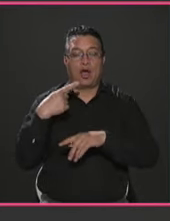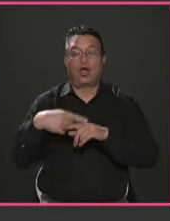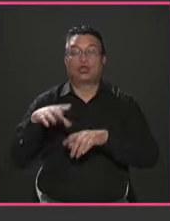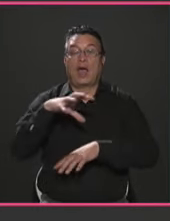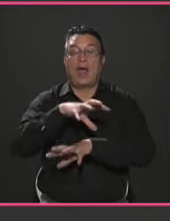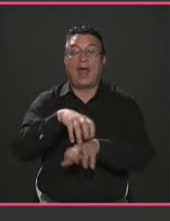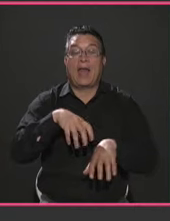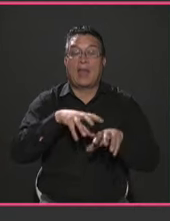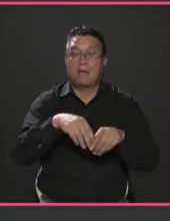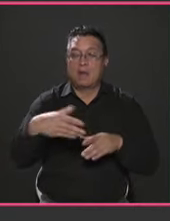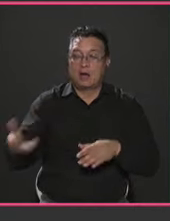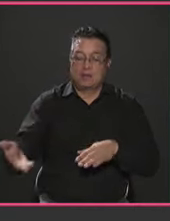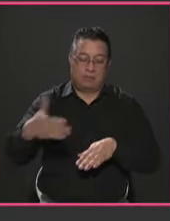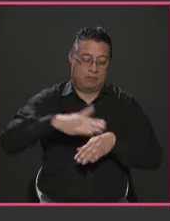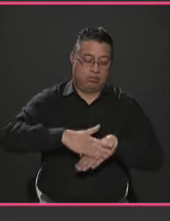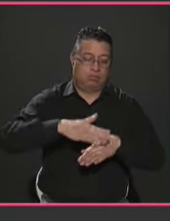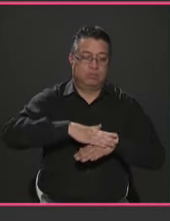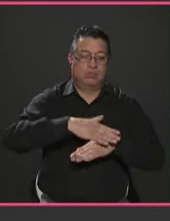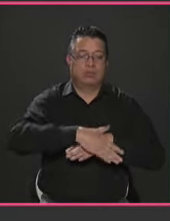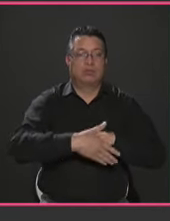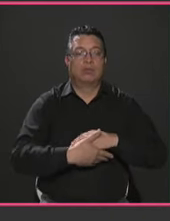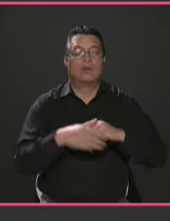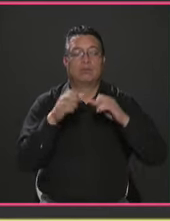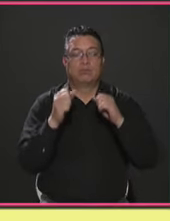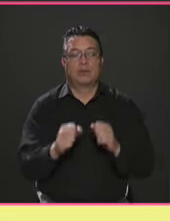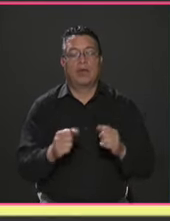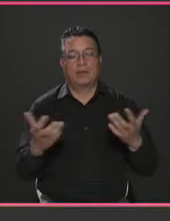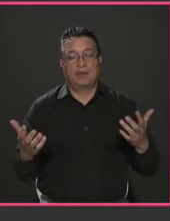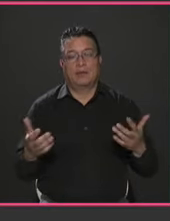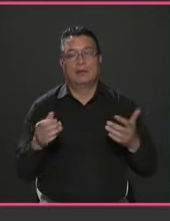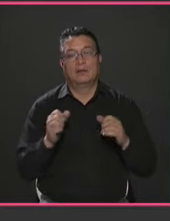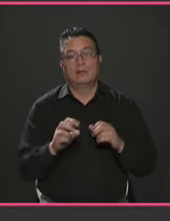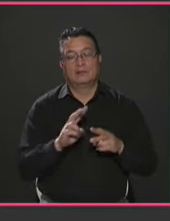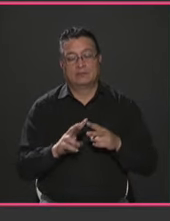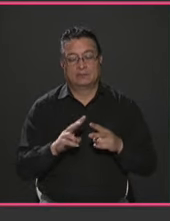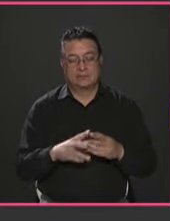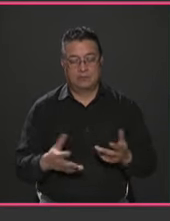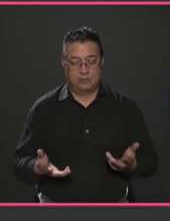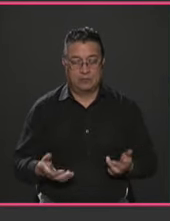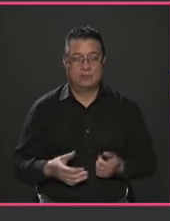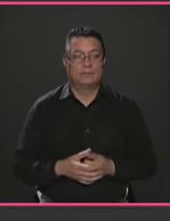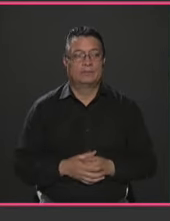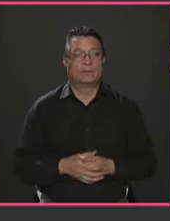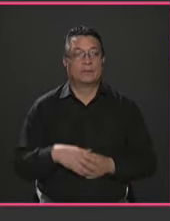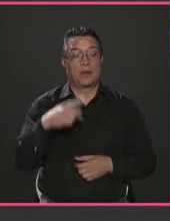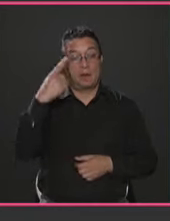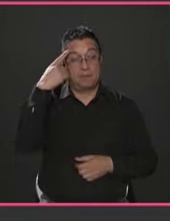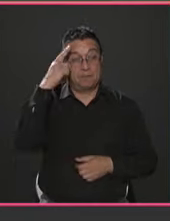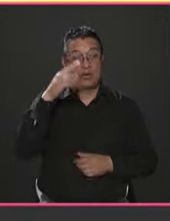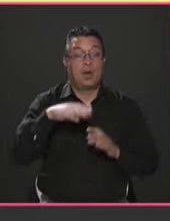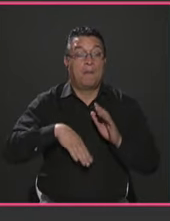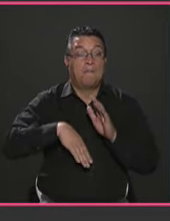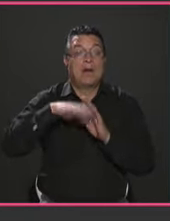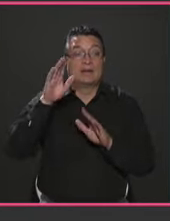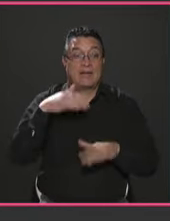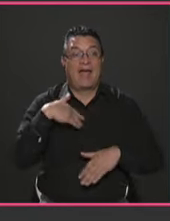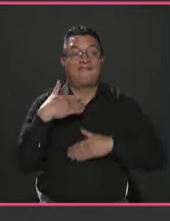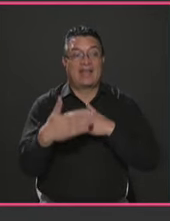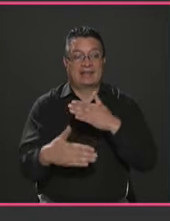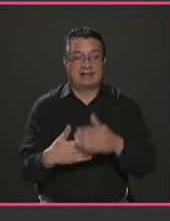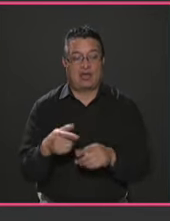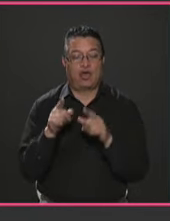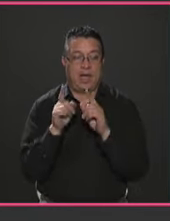otro animal de rellenar ese vacío pero bastante más se avanzado desde